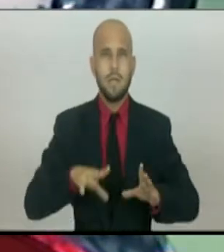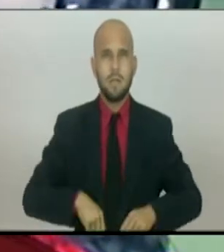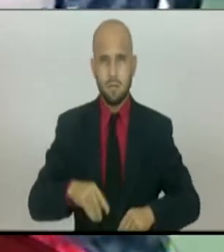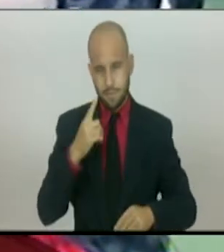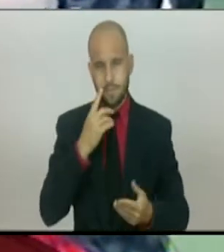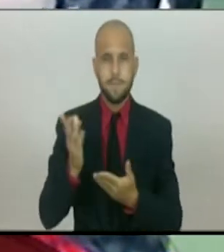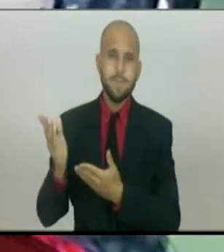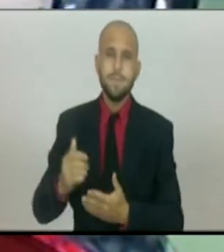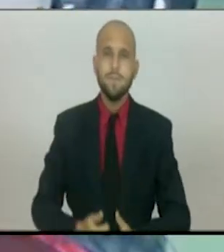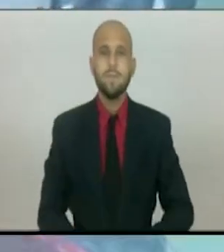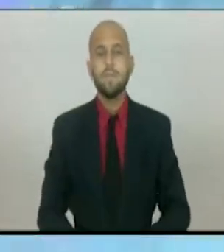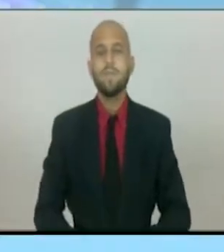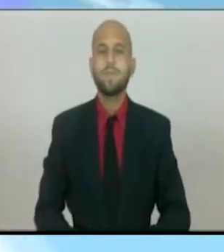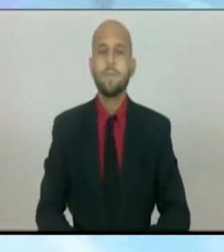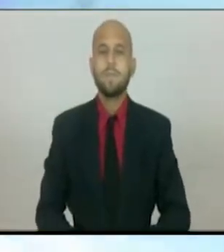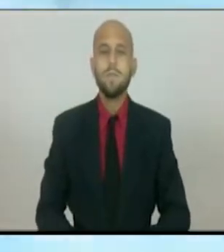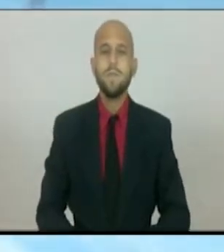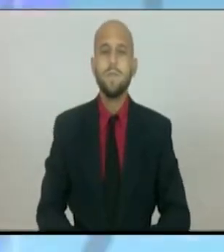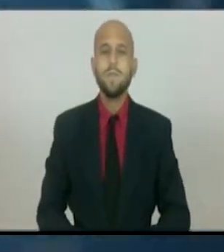qué.